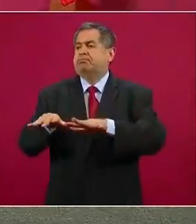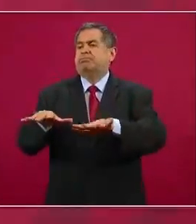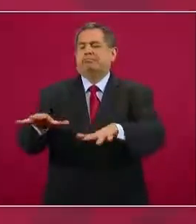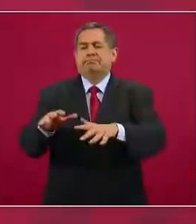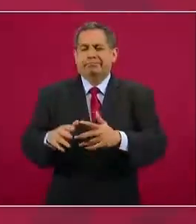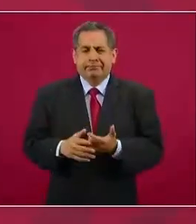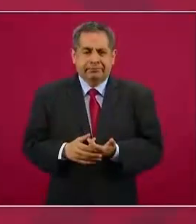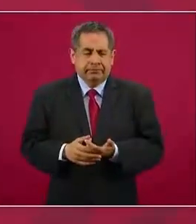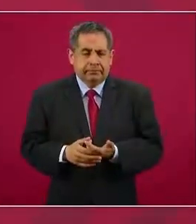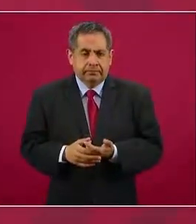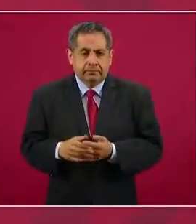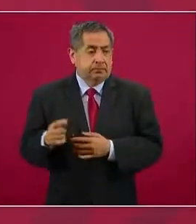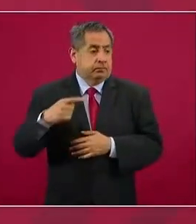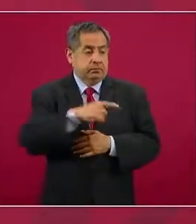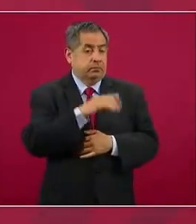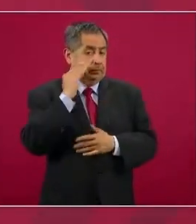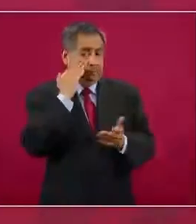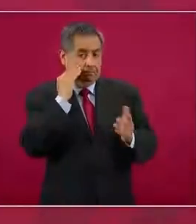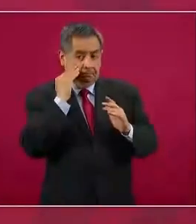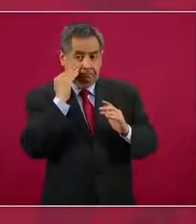Tienen más cuidado los del Face.